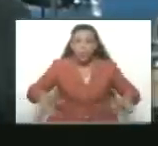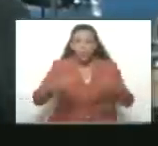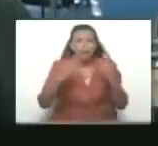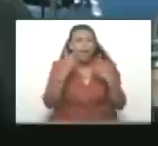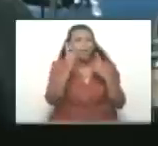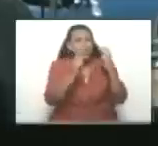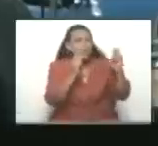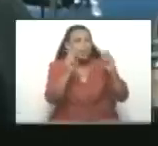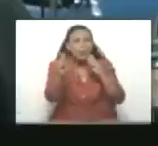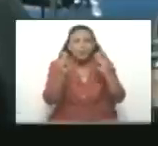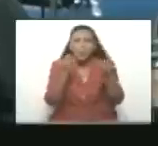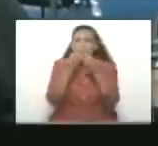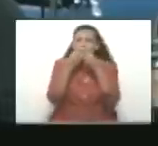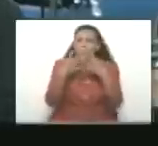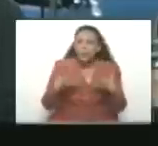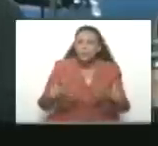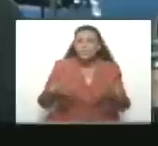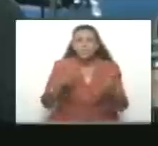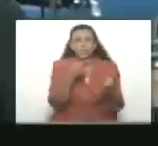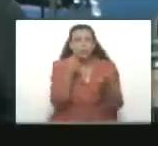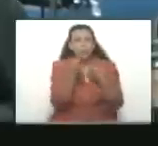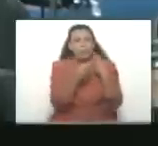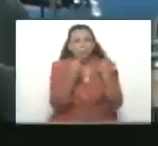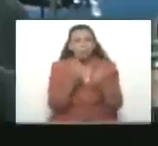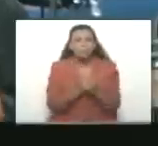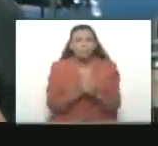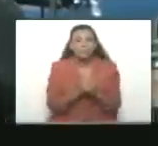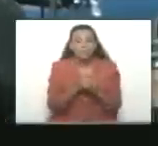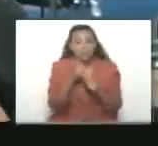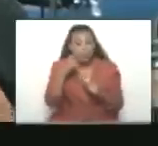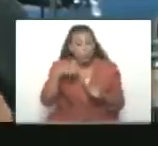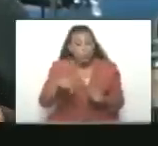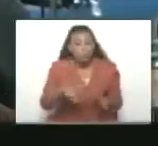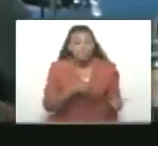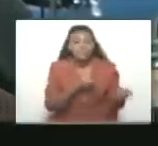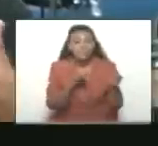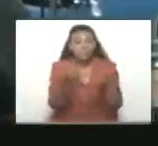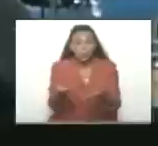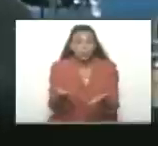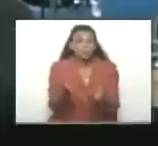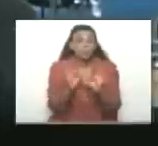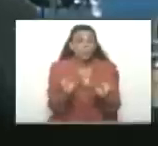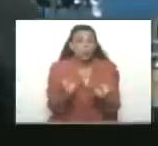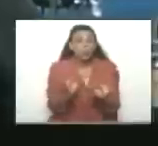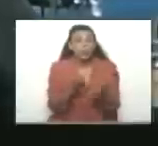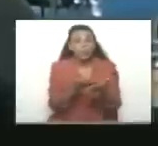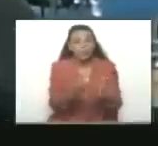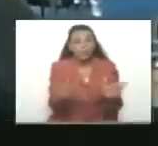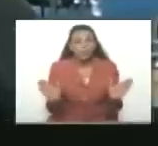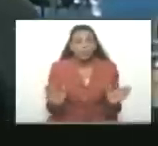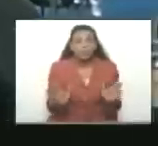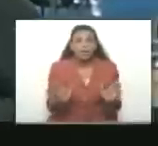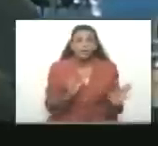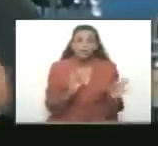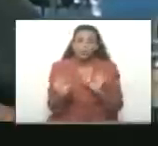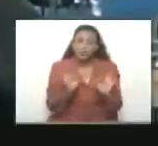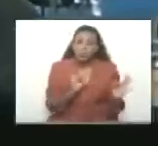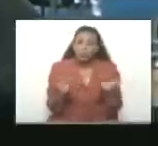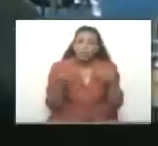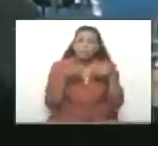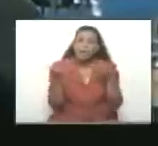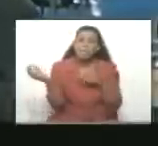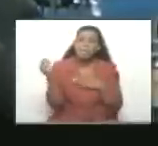en el cual Bueno un trabajo bastante armonizado ahí y desde que usted se dio la apertura de frontera gracias a Dios ha venido